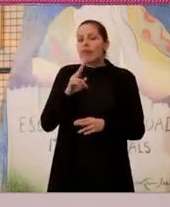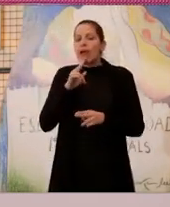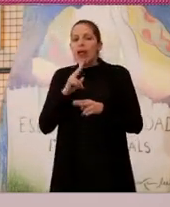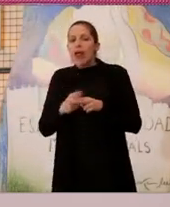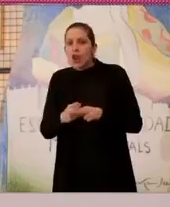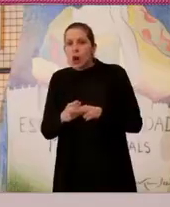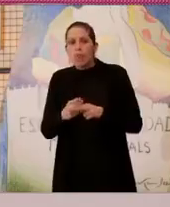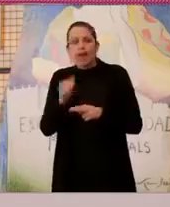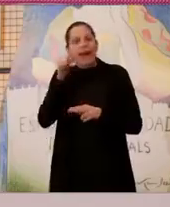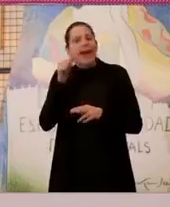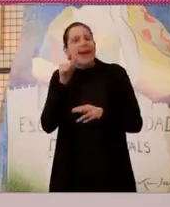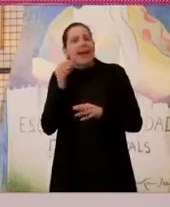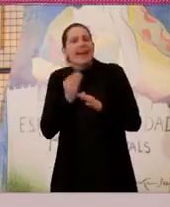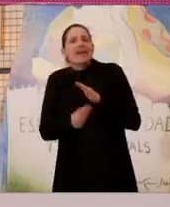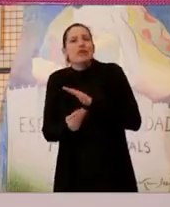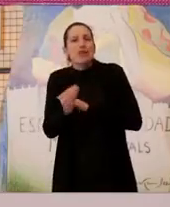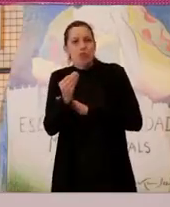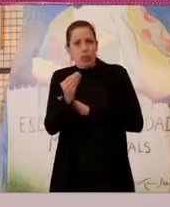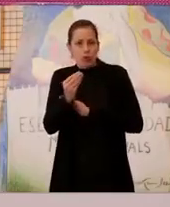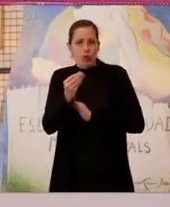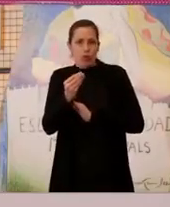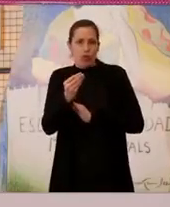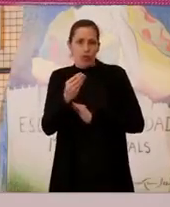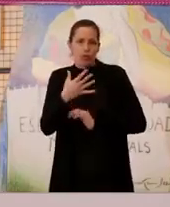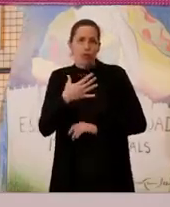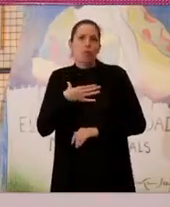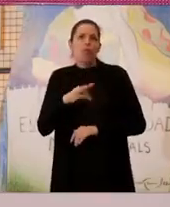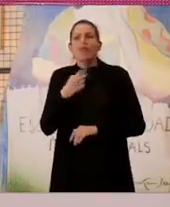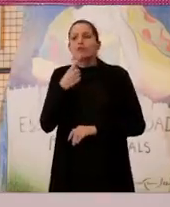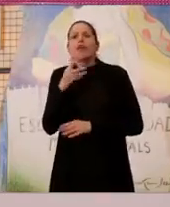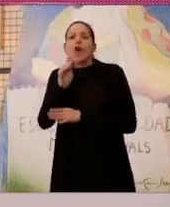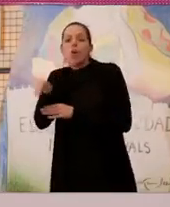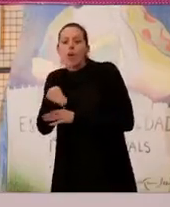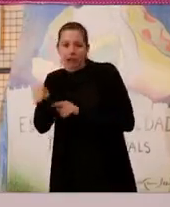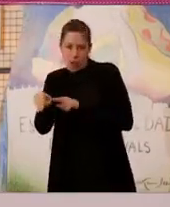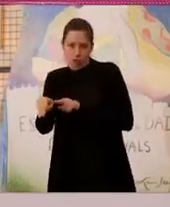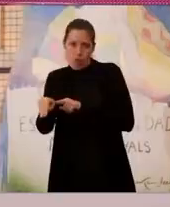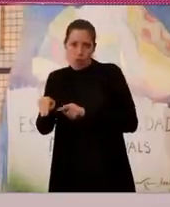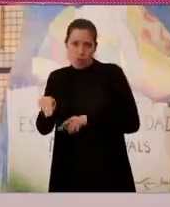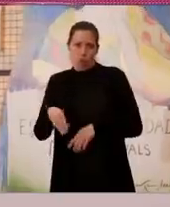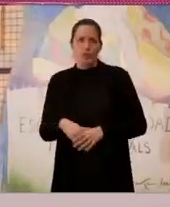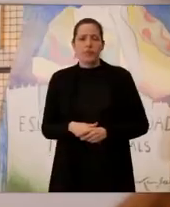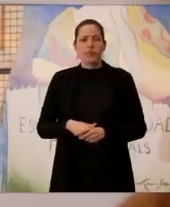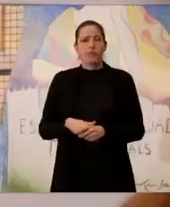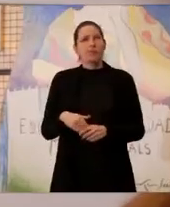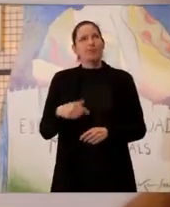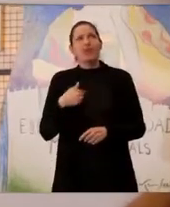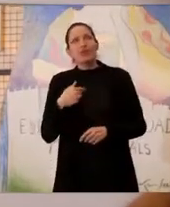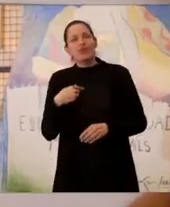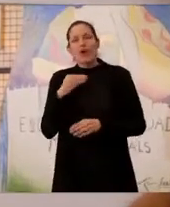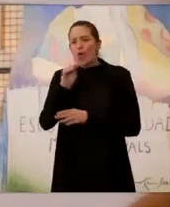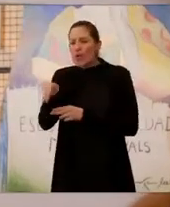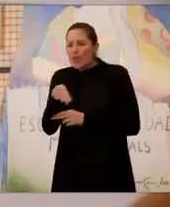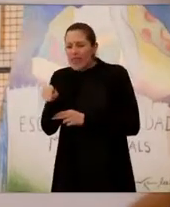digamos se puede hablar como se habla ahora mucho del cuidado pero el cuidado para mí es una palabra un poco